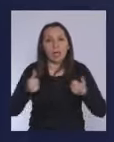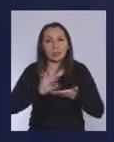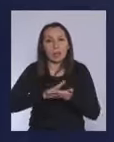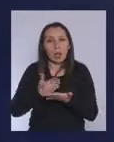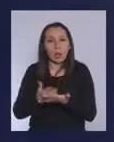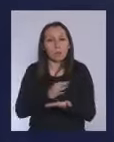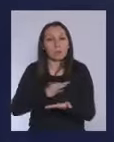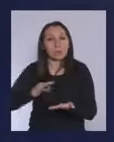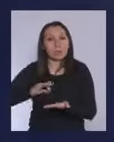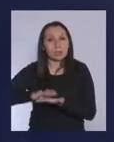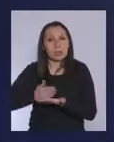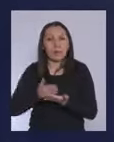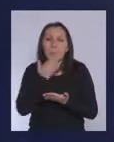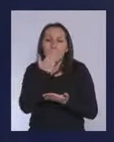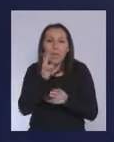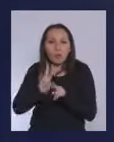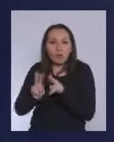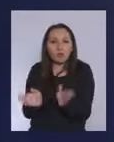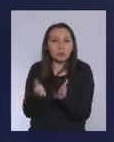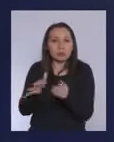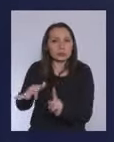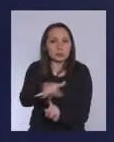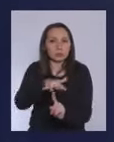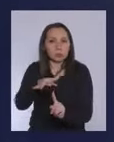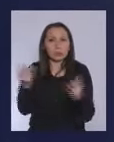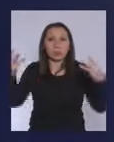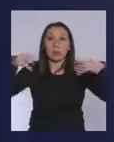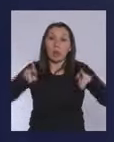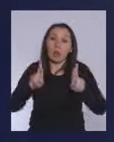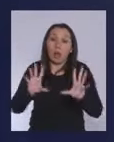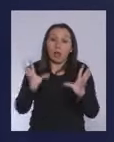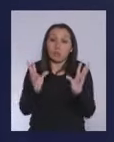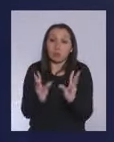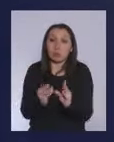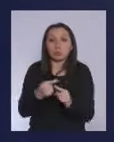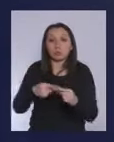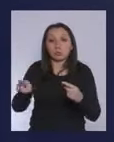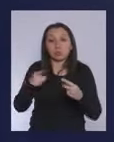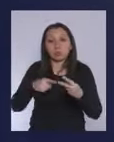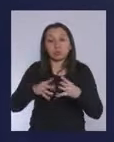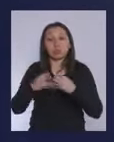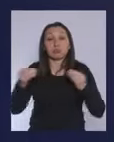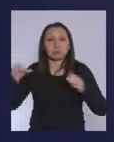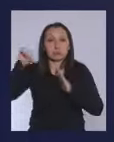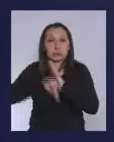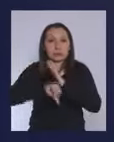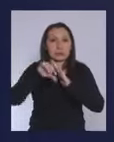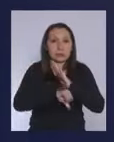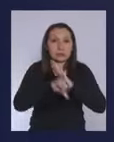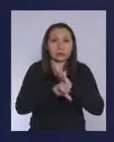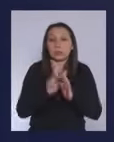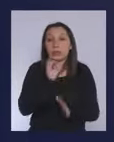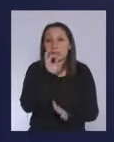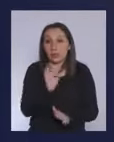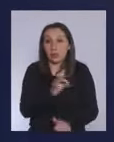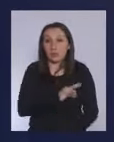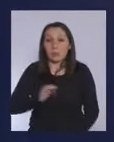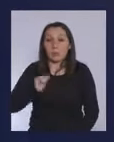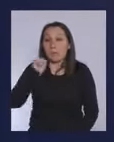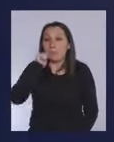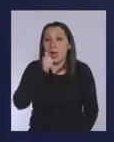para ir mejorando la situación de magallanes que sabemos que ya lleva varias semanas en cuarentena y como dijo ministro el día de mañana